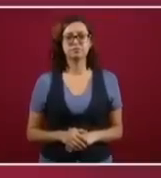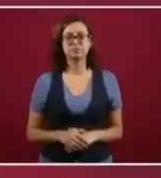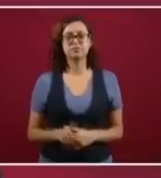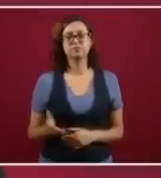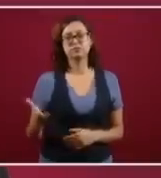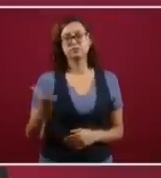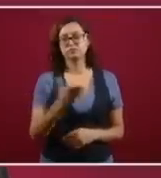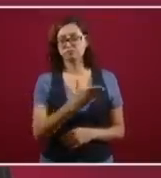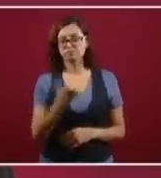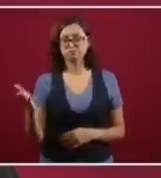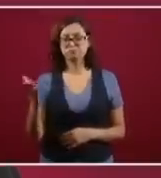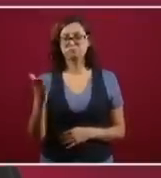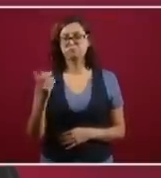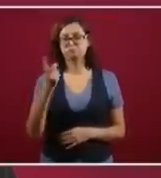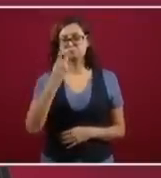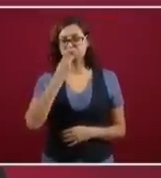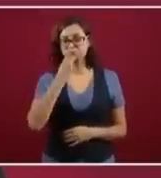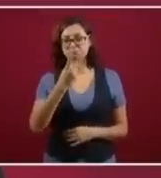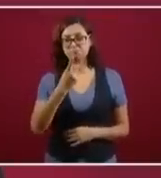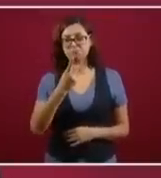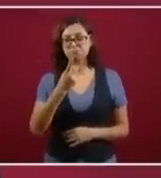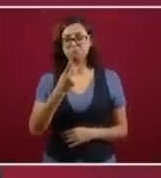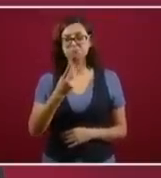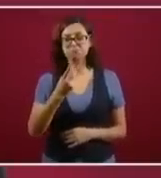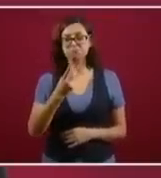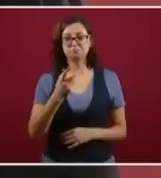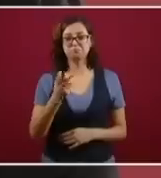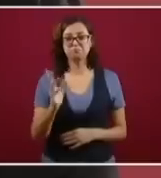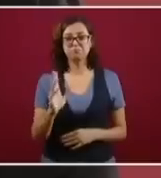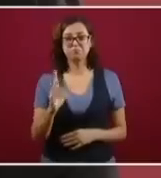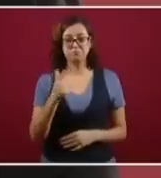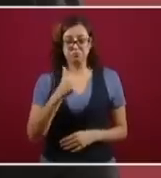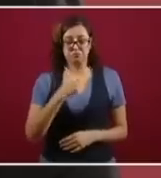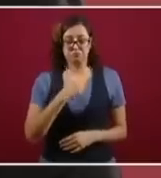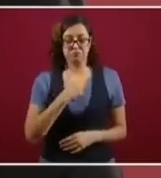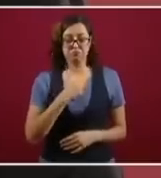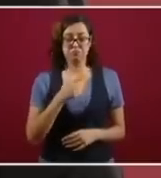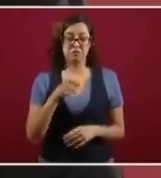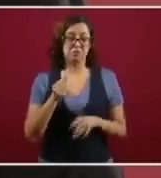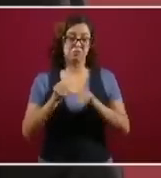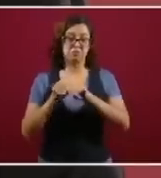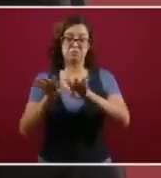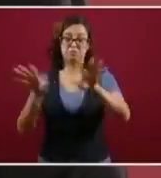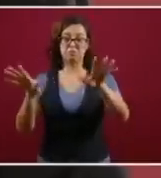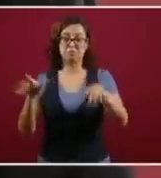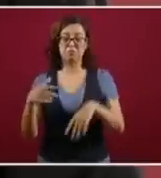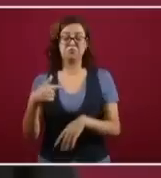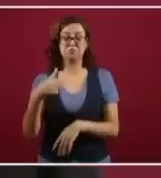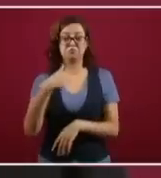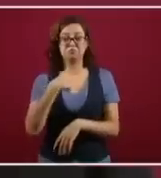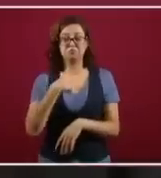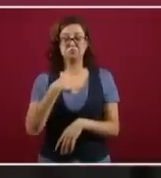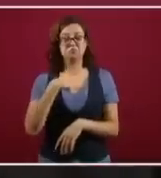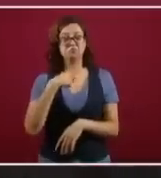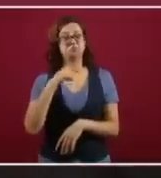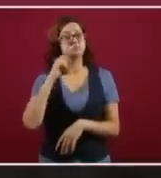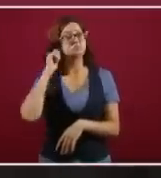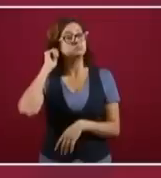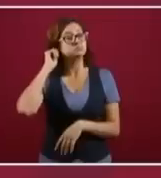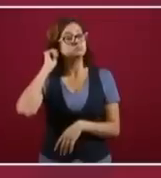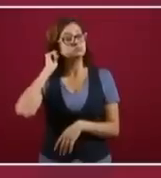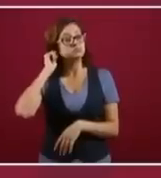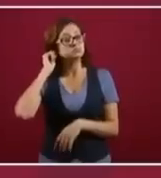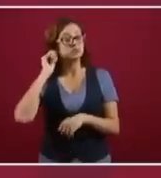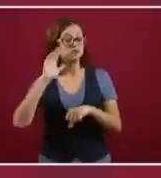ustedes dijeron, ¿no?, que yo dije nada más un coscorrón, una jalada de oreja,